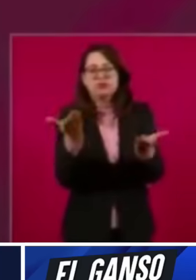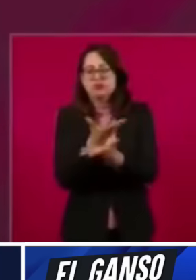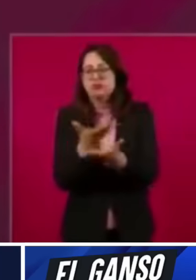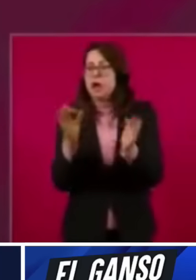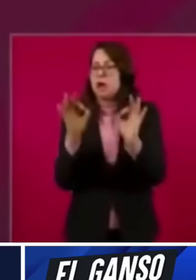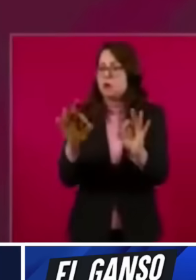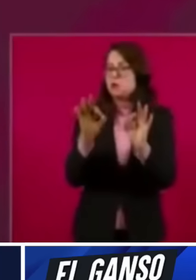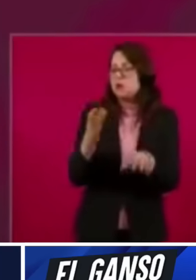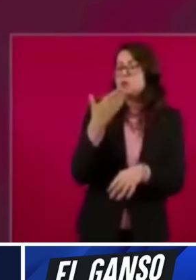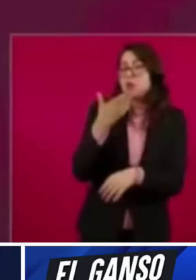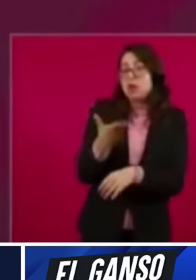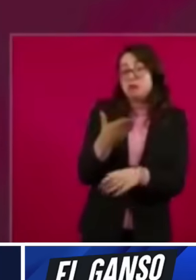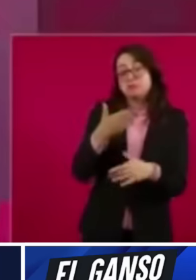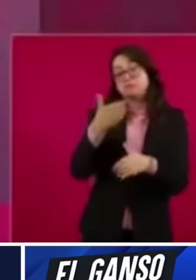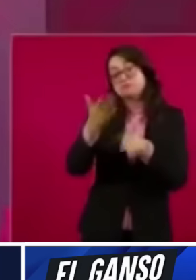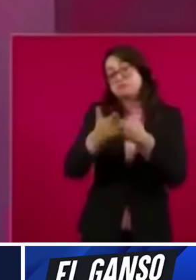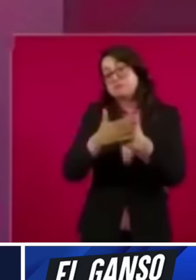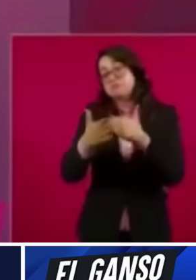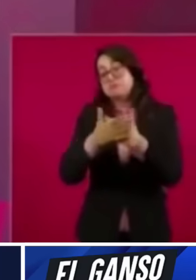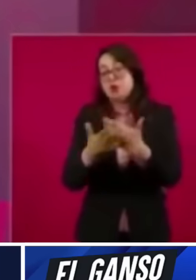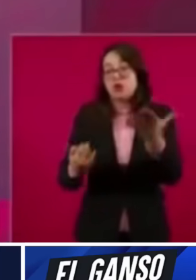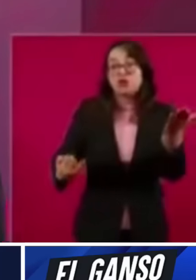y fijar